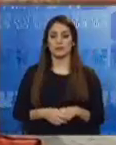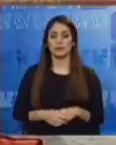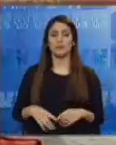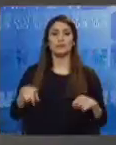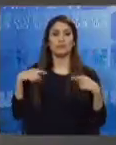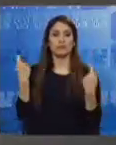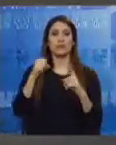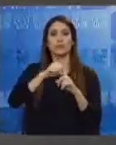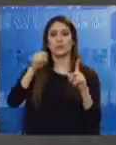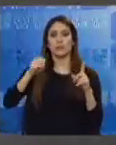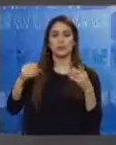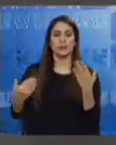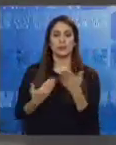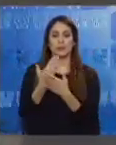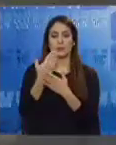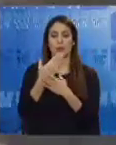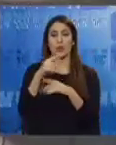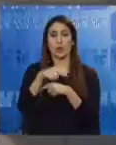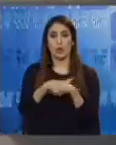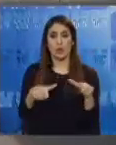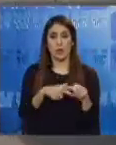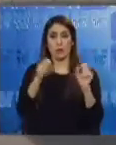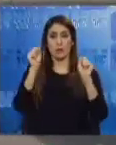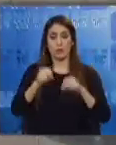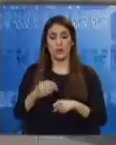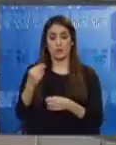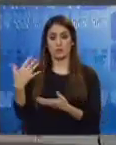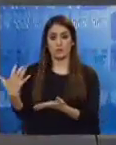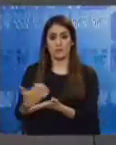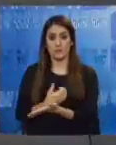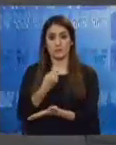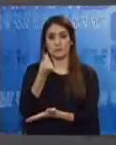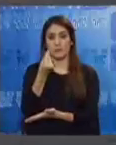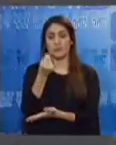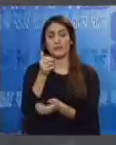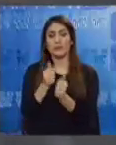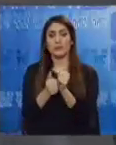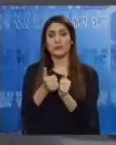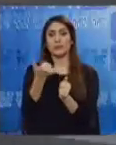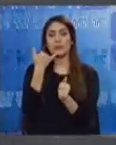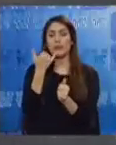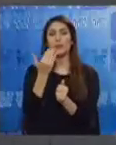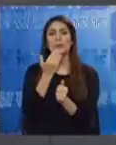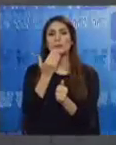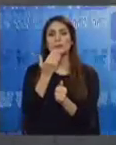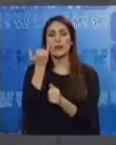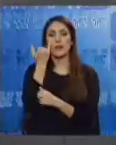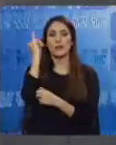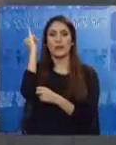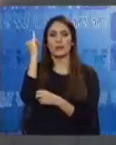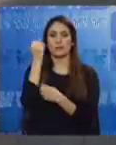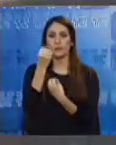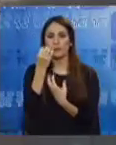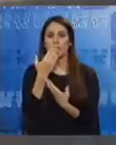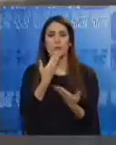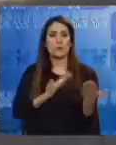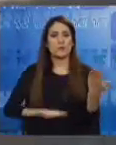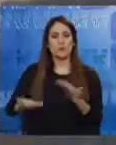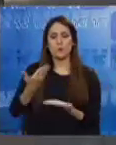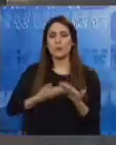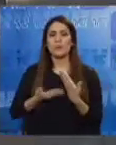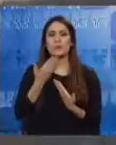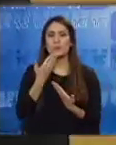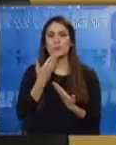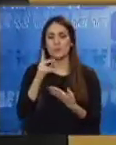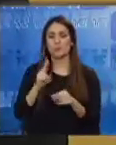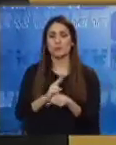sistema nuevo. Para que tiendas y locales comerciales puedan cobrar con dinero efectivo a través del celular, se desarrollará una campaña masiva de información en todos los establecimientos